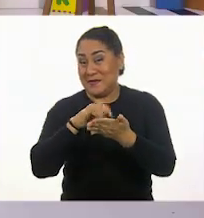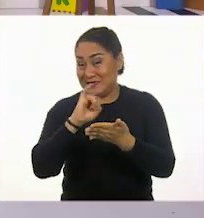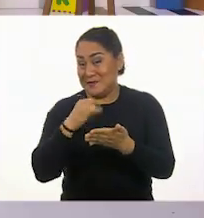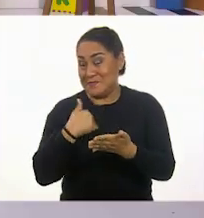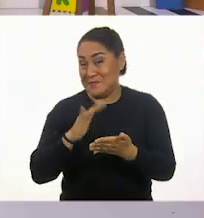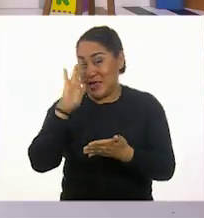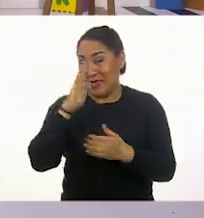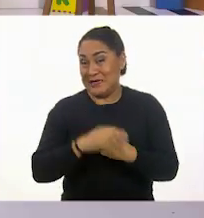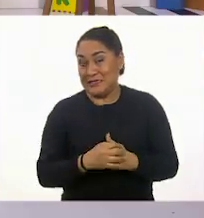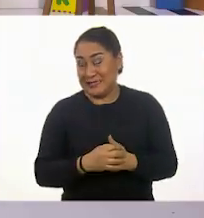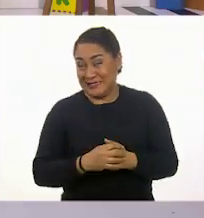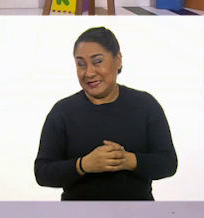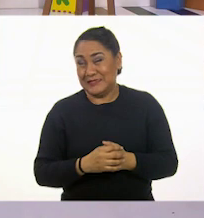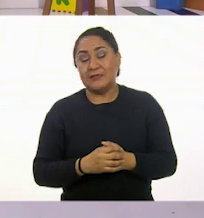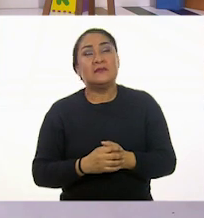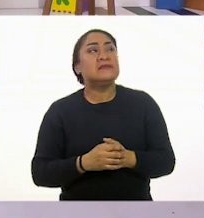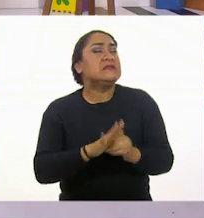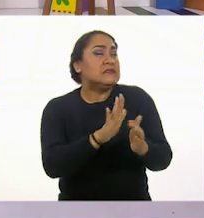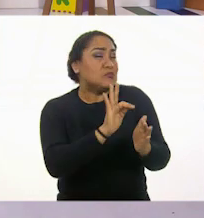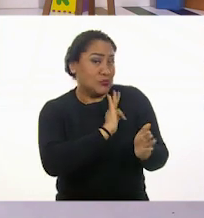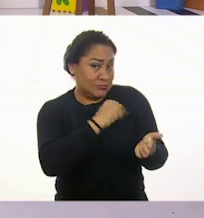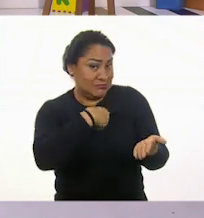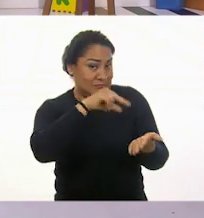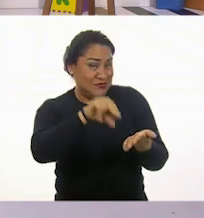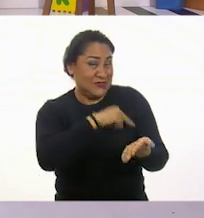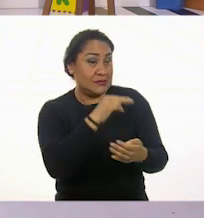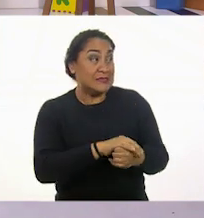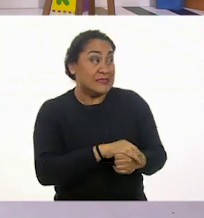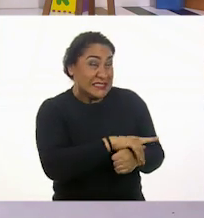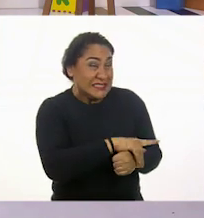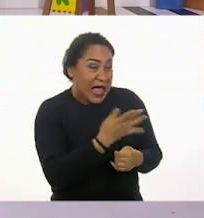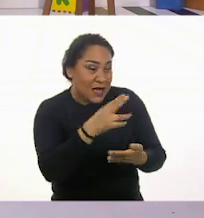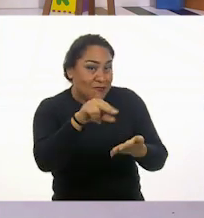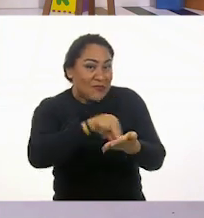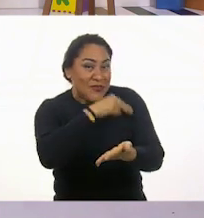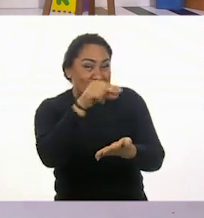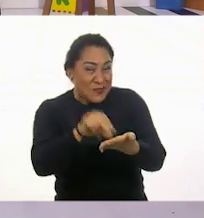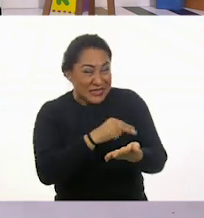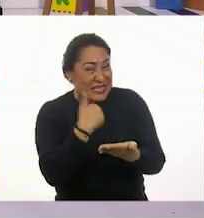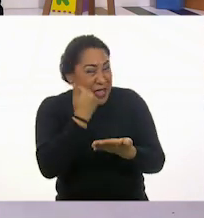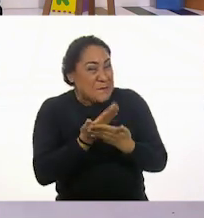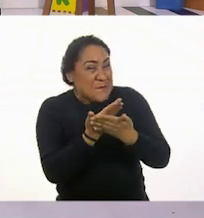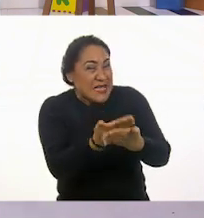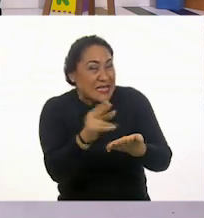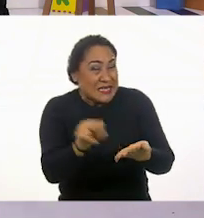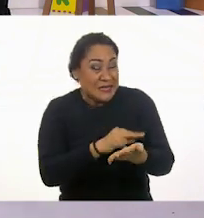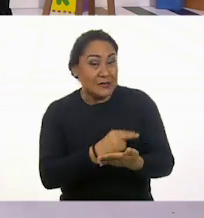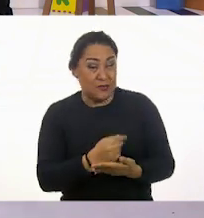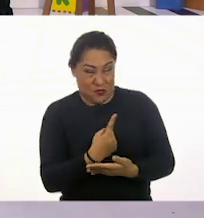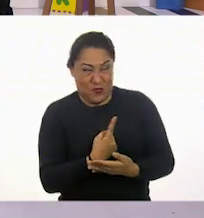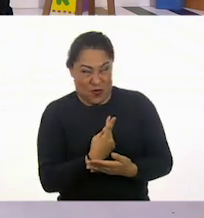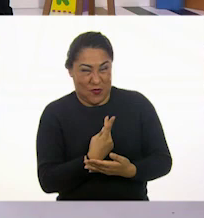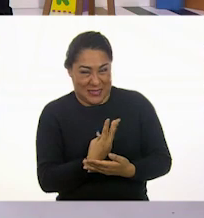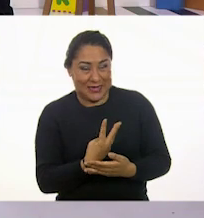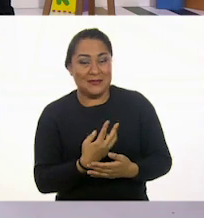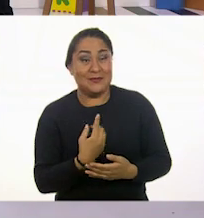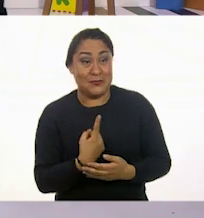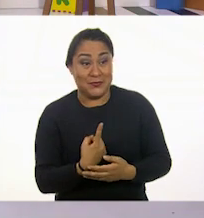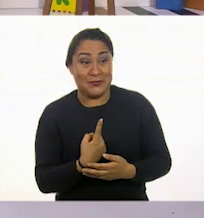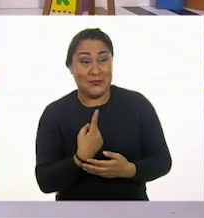Maestro, ¿me puedes dar su Sí. Acuérdate pedirle el autógrafo. Ay, sí. A la de 3 se lo pedimos.